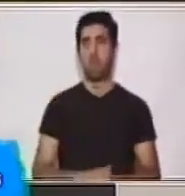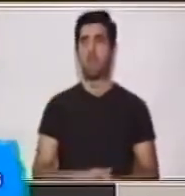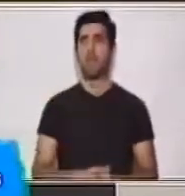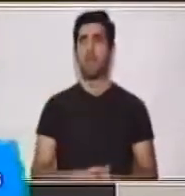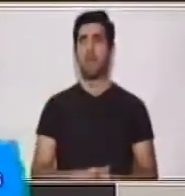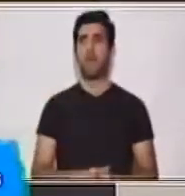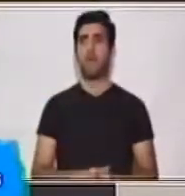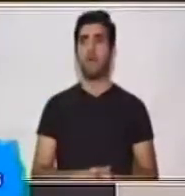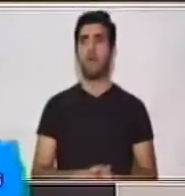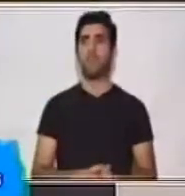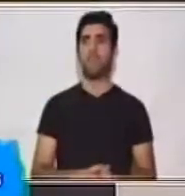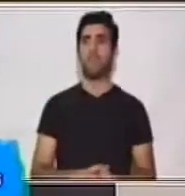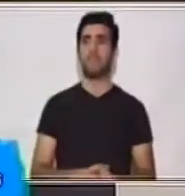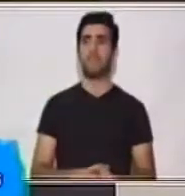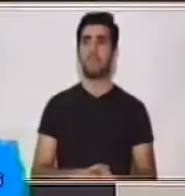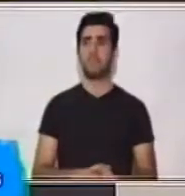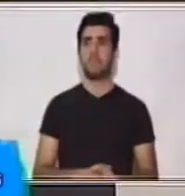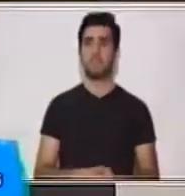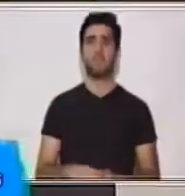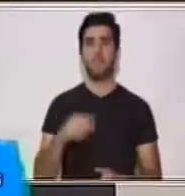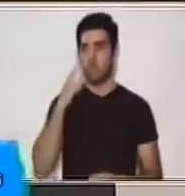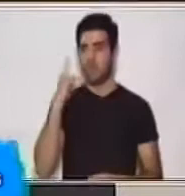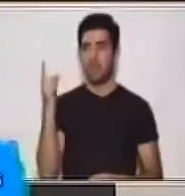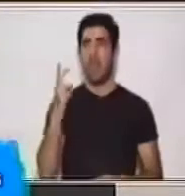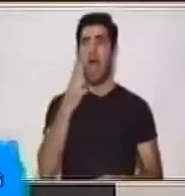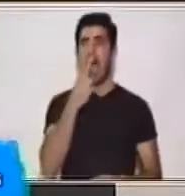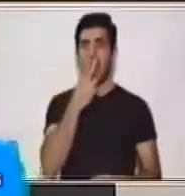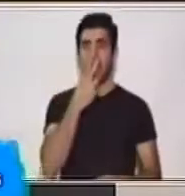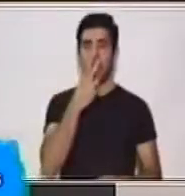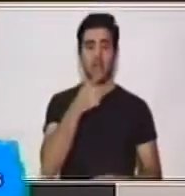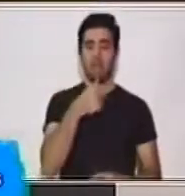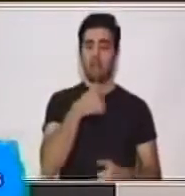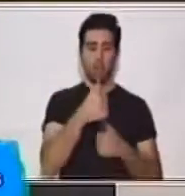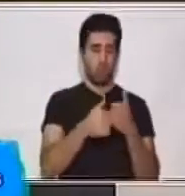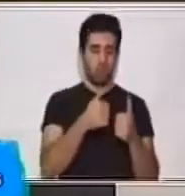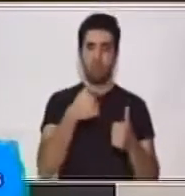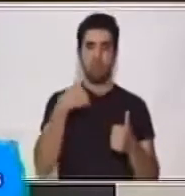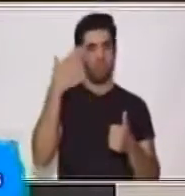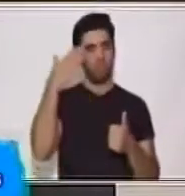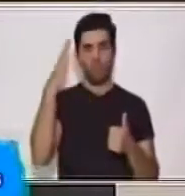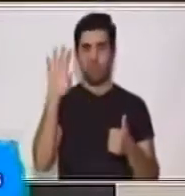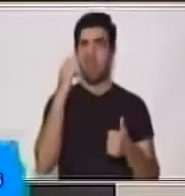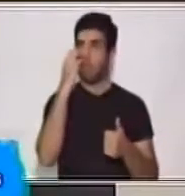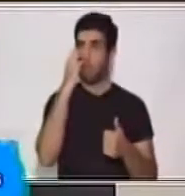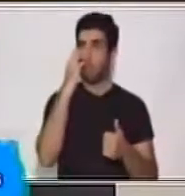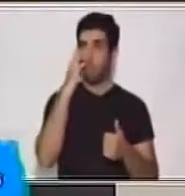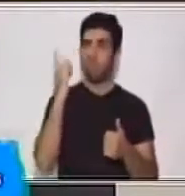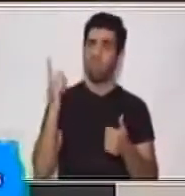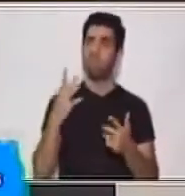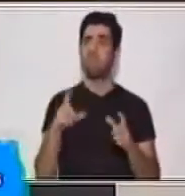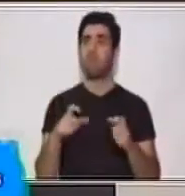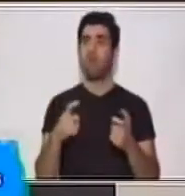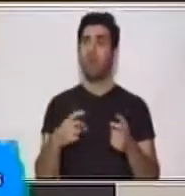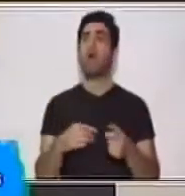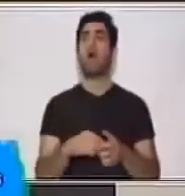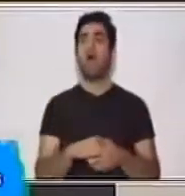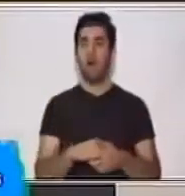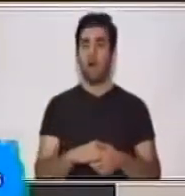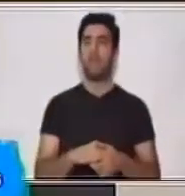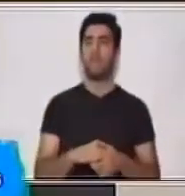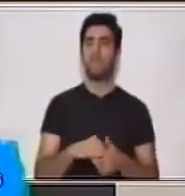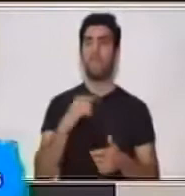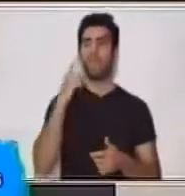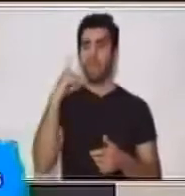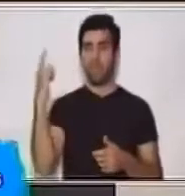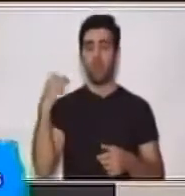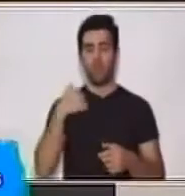despejado completamente, como la hipotenusa es mi incógnita, y estamos multiplicando el coseno de 33 dividido en